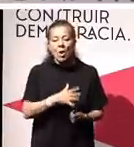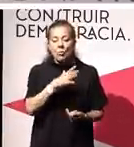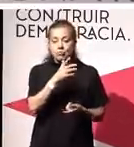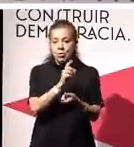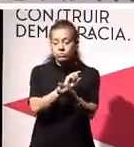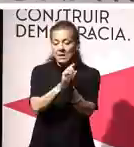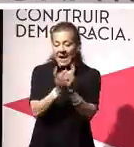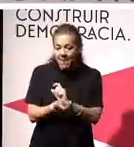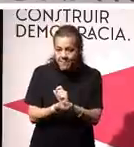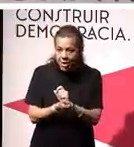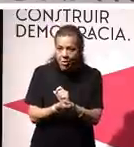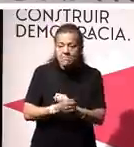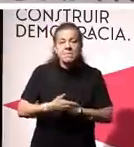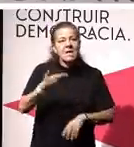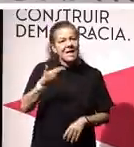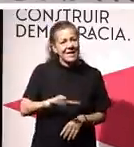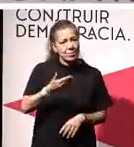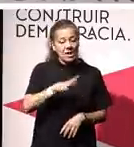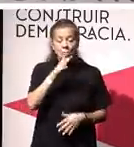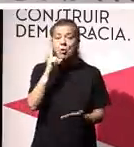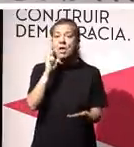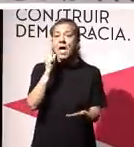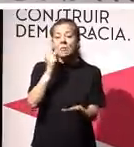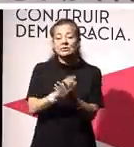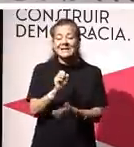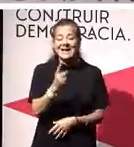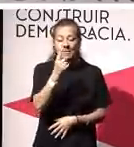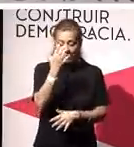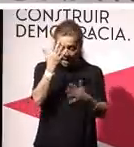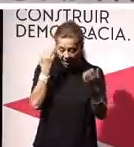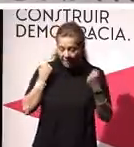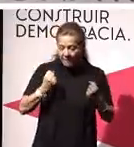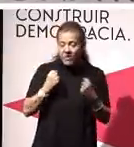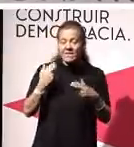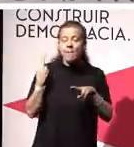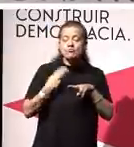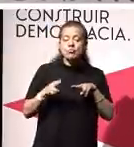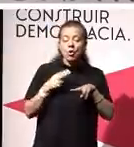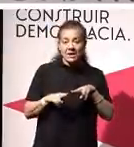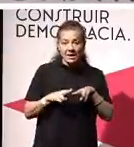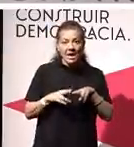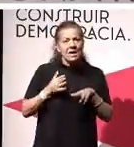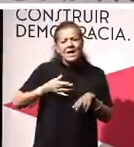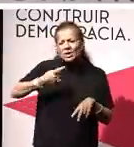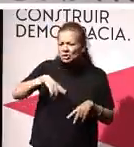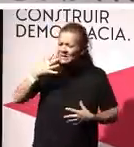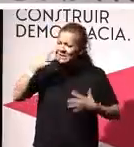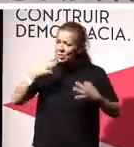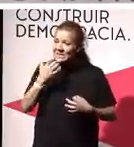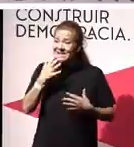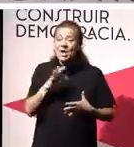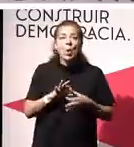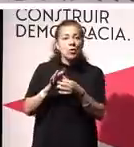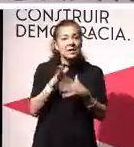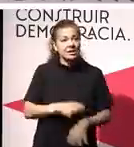cambio amplio, por tener que apostar por ser la primera fuerza política en nuestro país, y estamos convencidas además que si Unidas